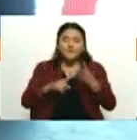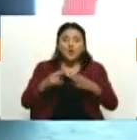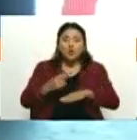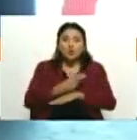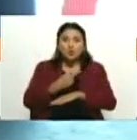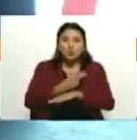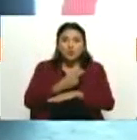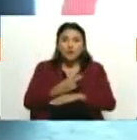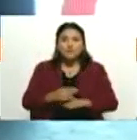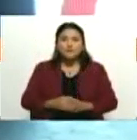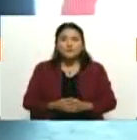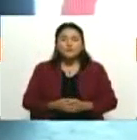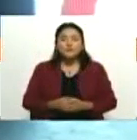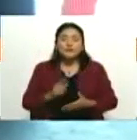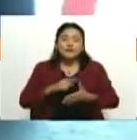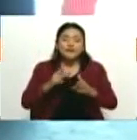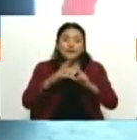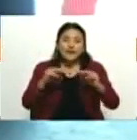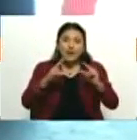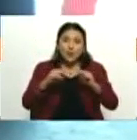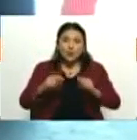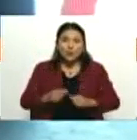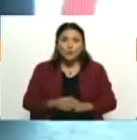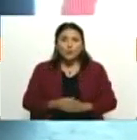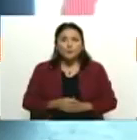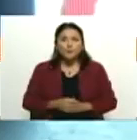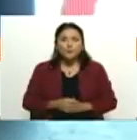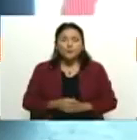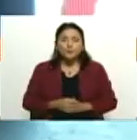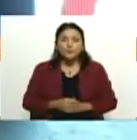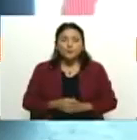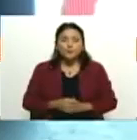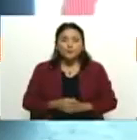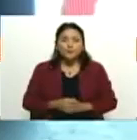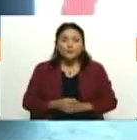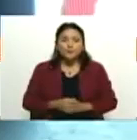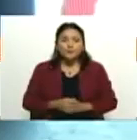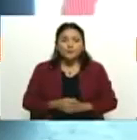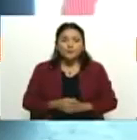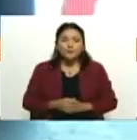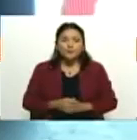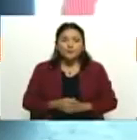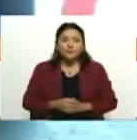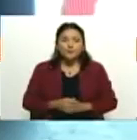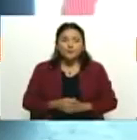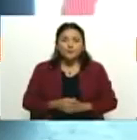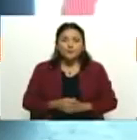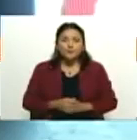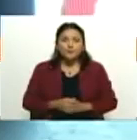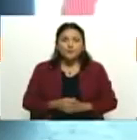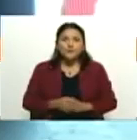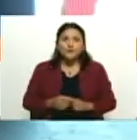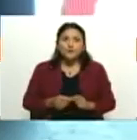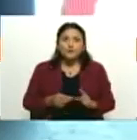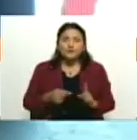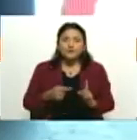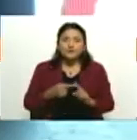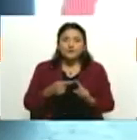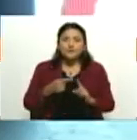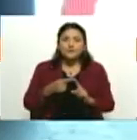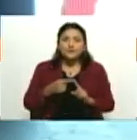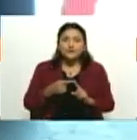Honduras, de Nicaragua, de Vietnam, presente, de Haití,